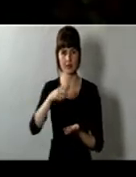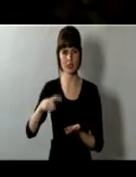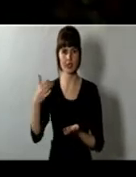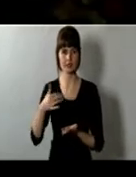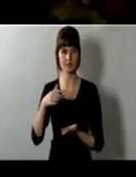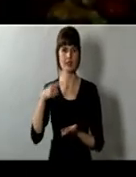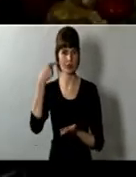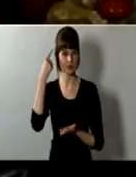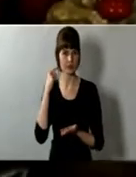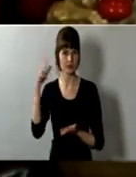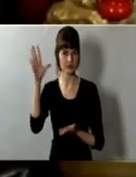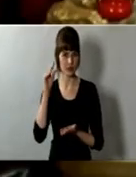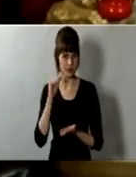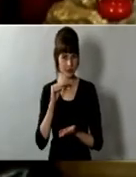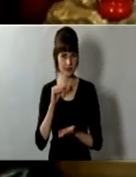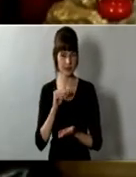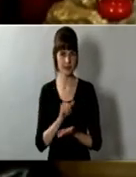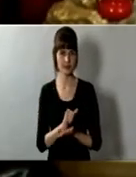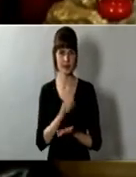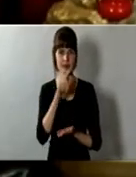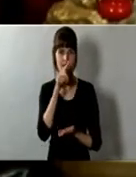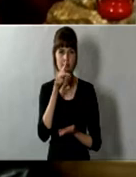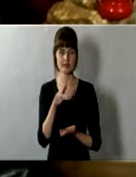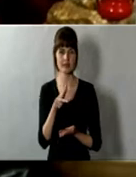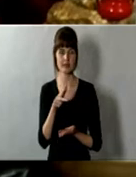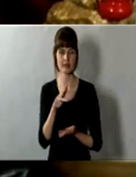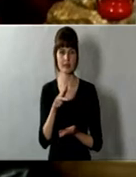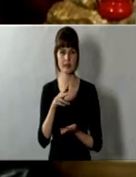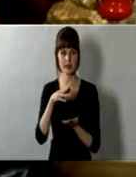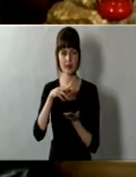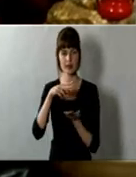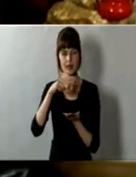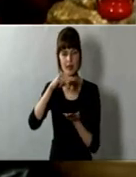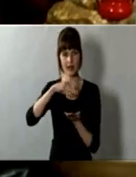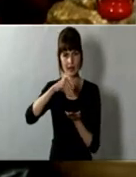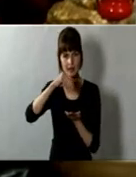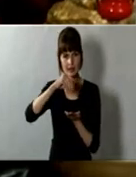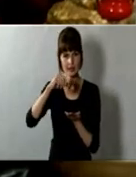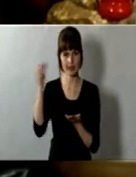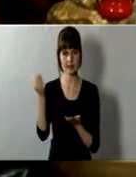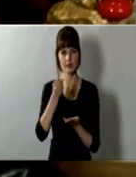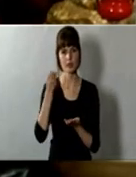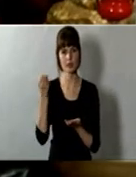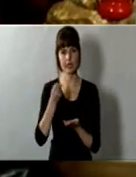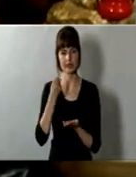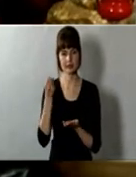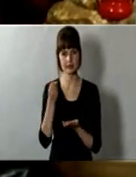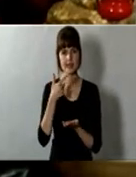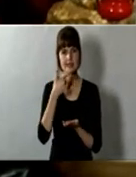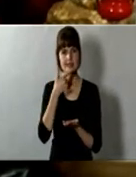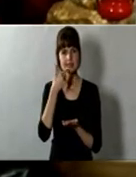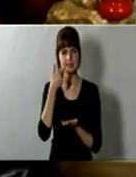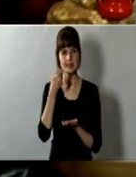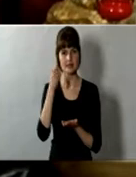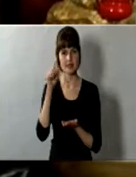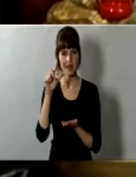Bien Vemos que aquí la sal Es un elemento importante La sal